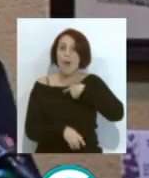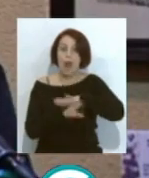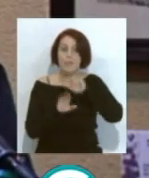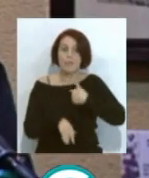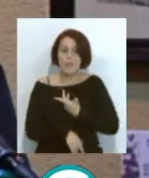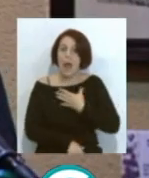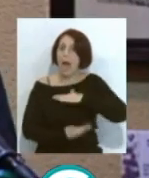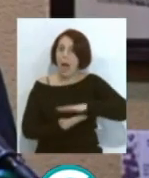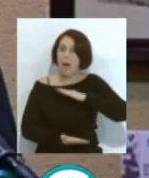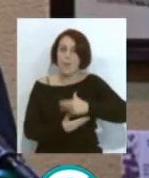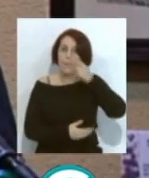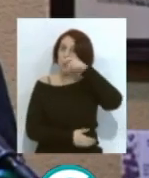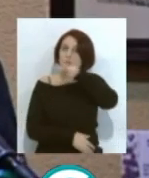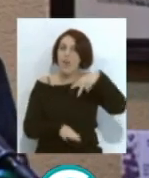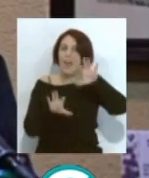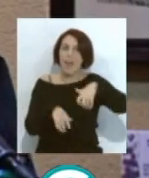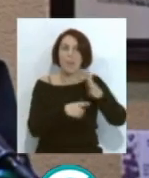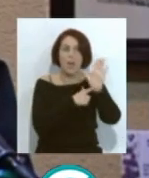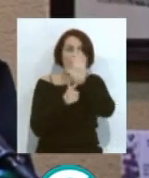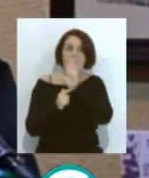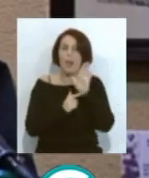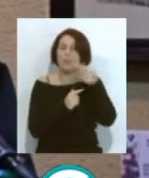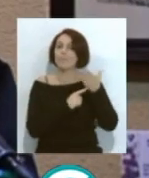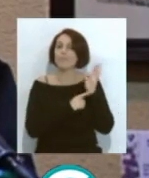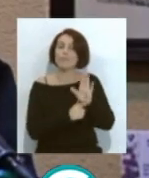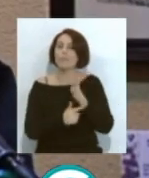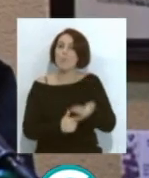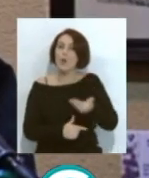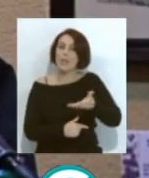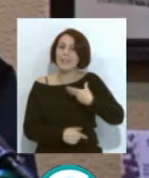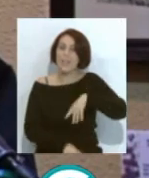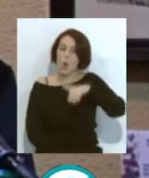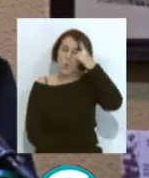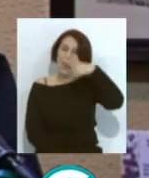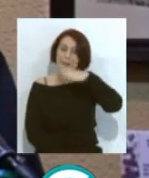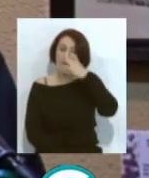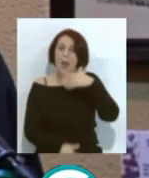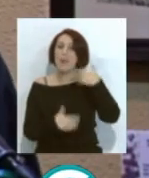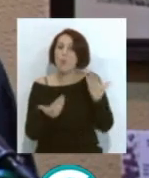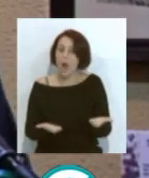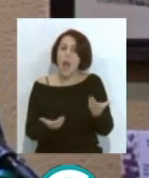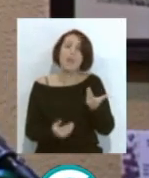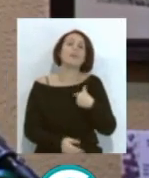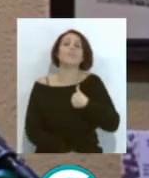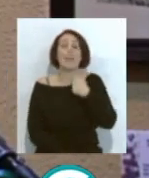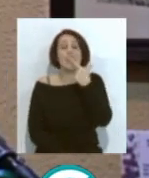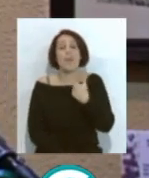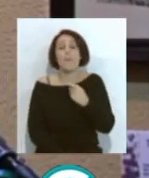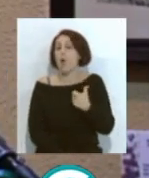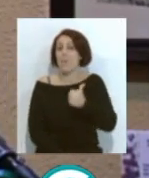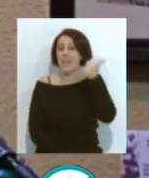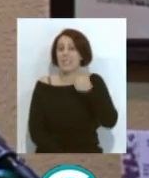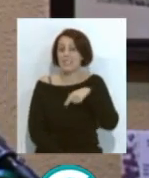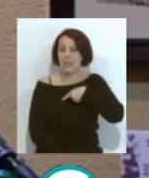en un museo como el Museo de Cádiz. Y esto es una demostración de la importancia cultural del carnaval. Y creo que poco más hay que decir en este sentido.